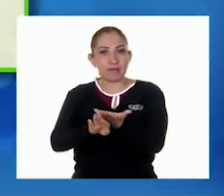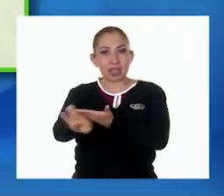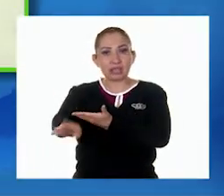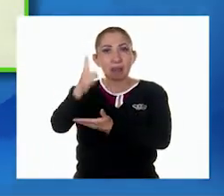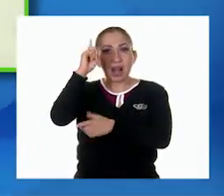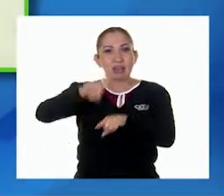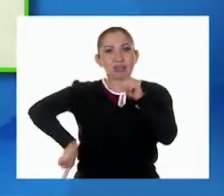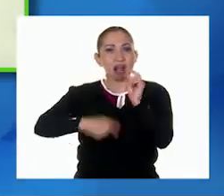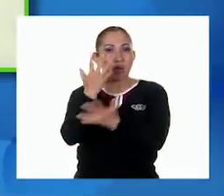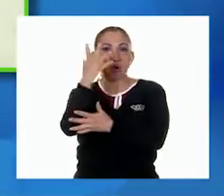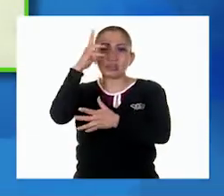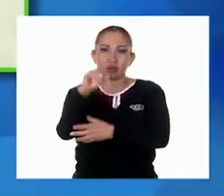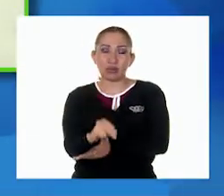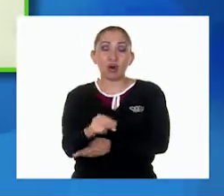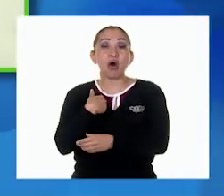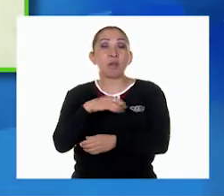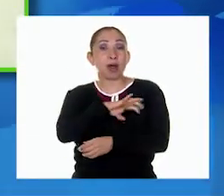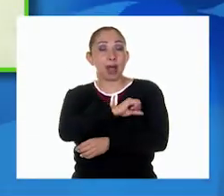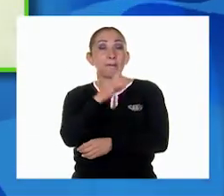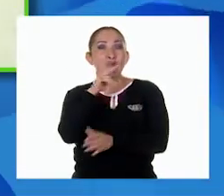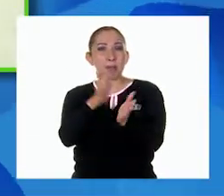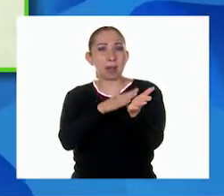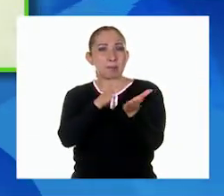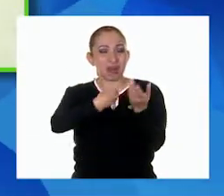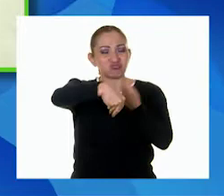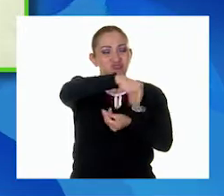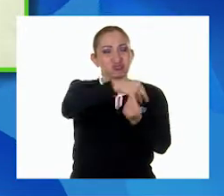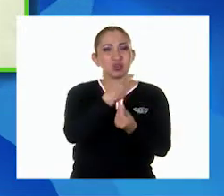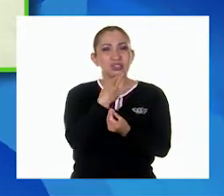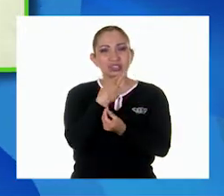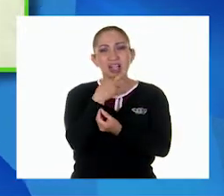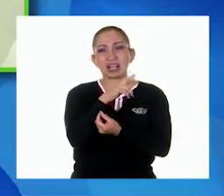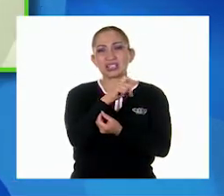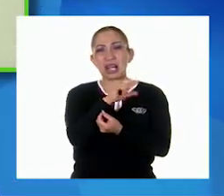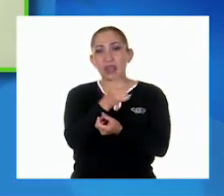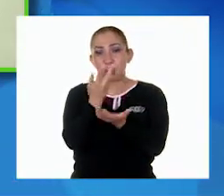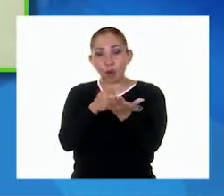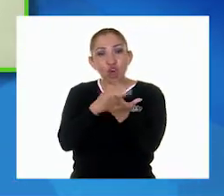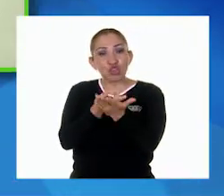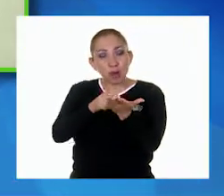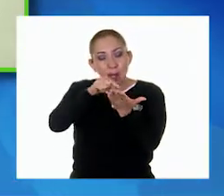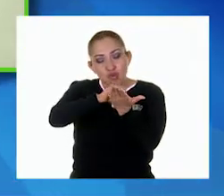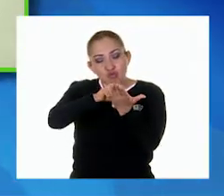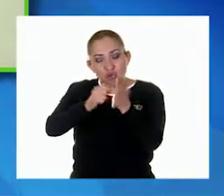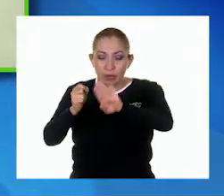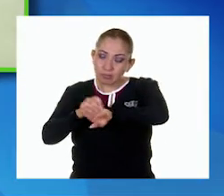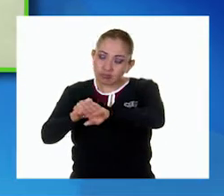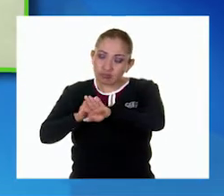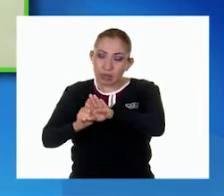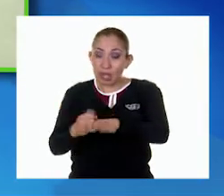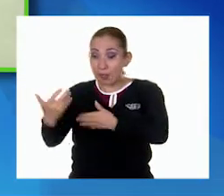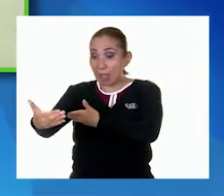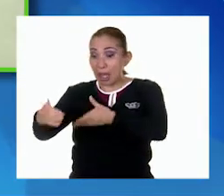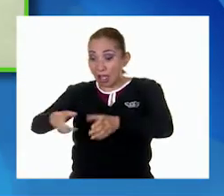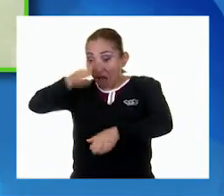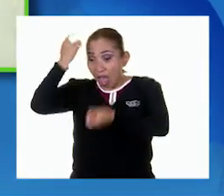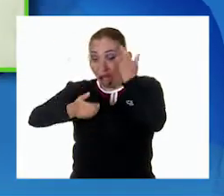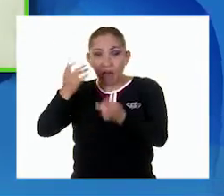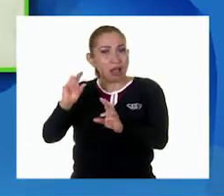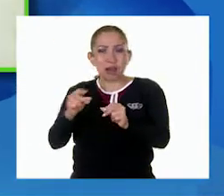la deforestación, como preferir papel reciclado, usarlo por ambas caras y evitar los empaques